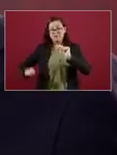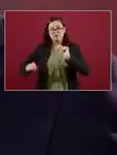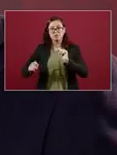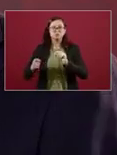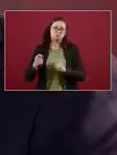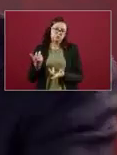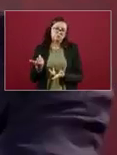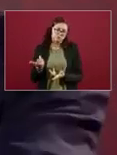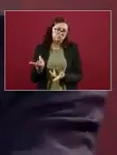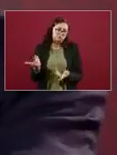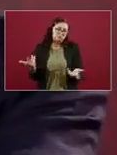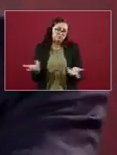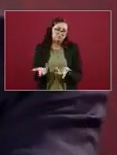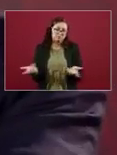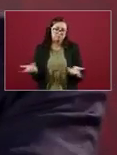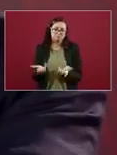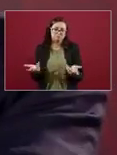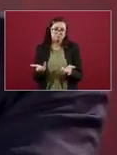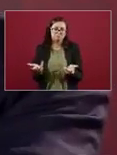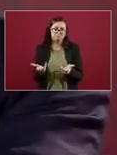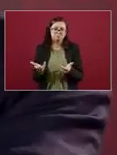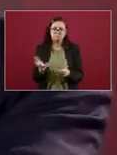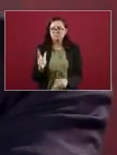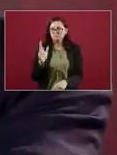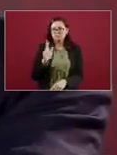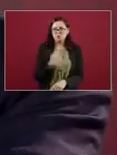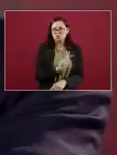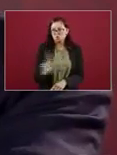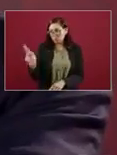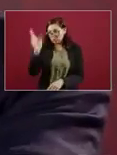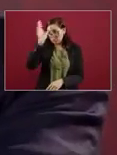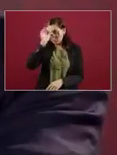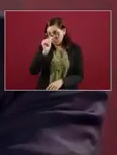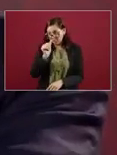actuemos de común acuerdo